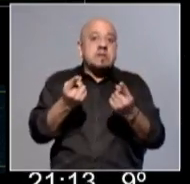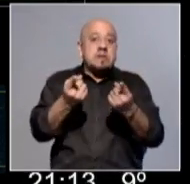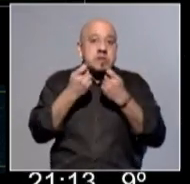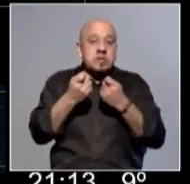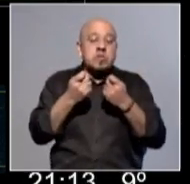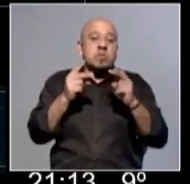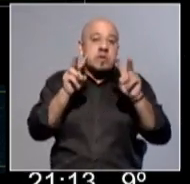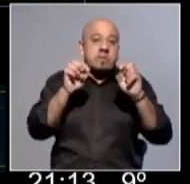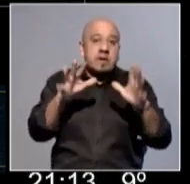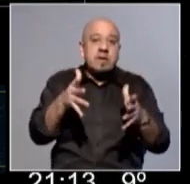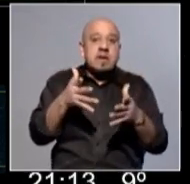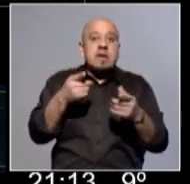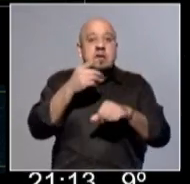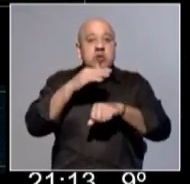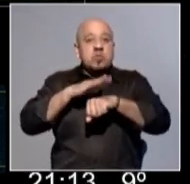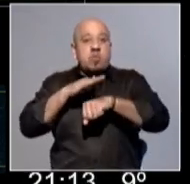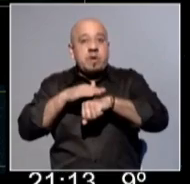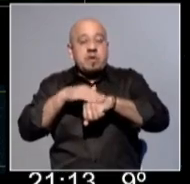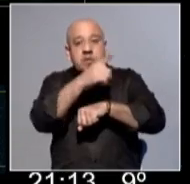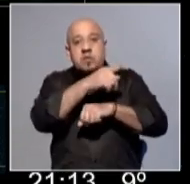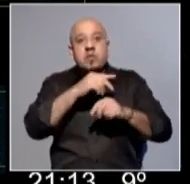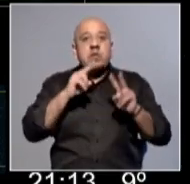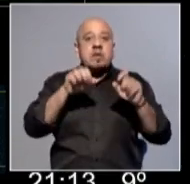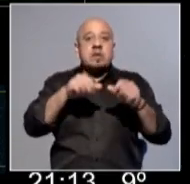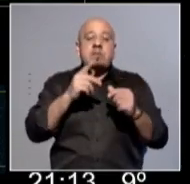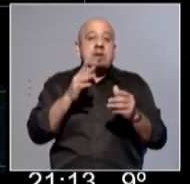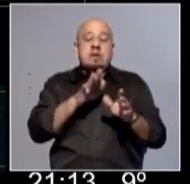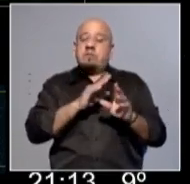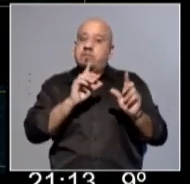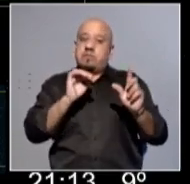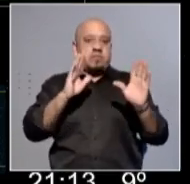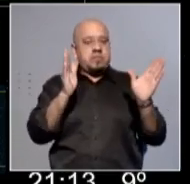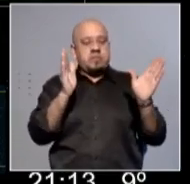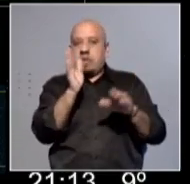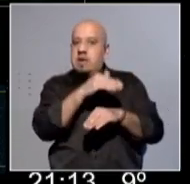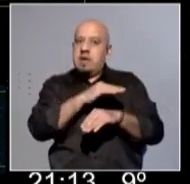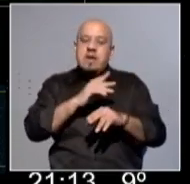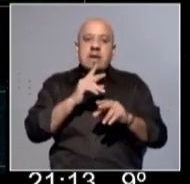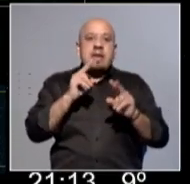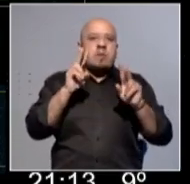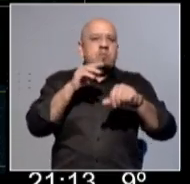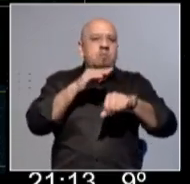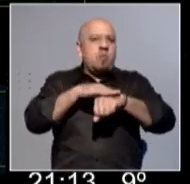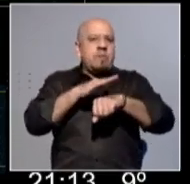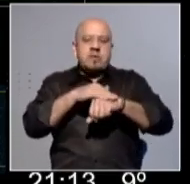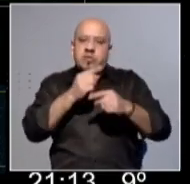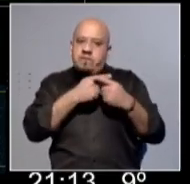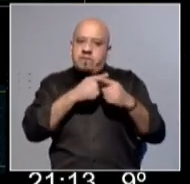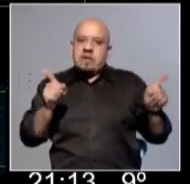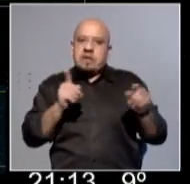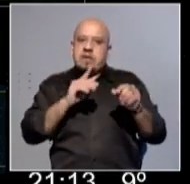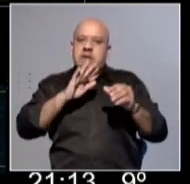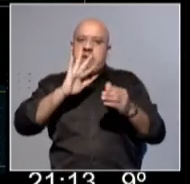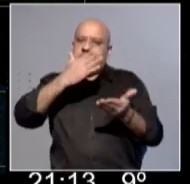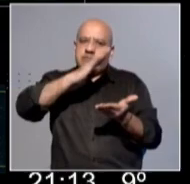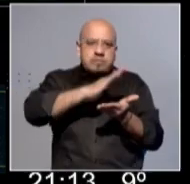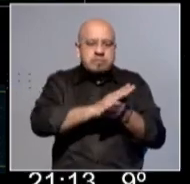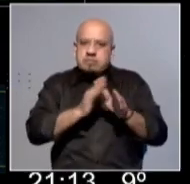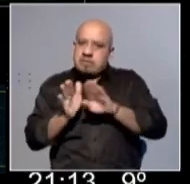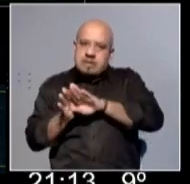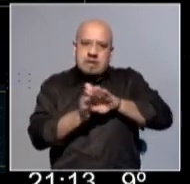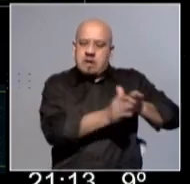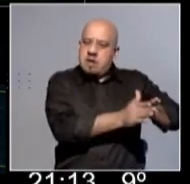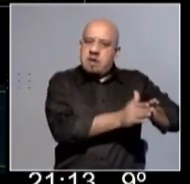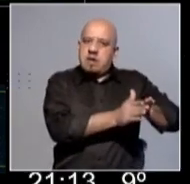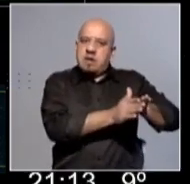que permitió en su momento dar vuelta atrás la página más oscura de la historia argentina y construir un nuevo consenso sobre principios